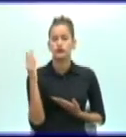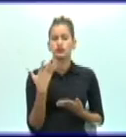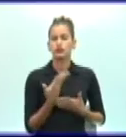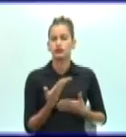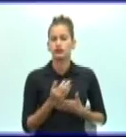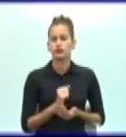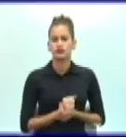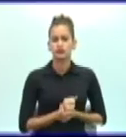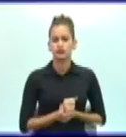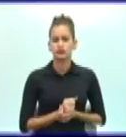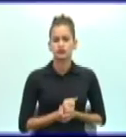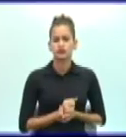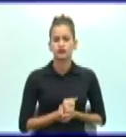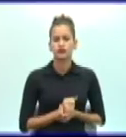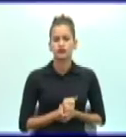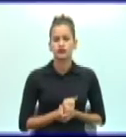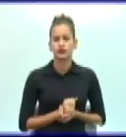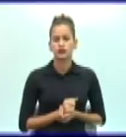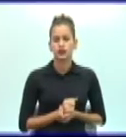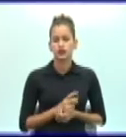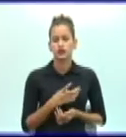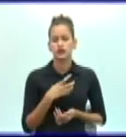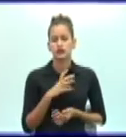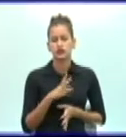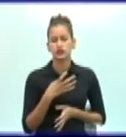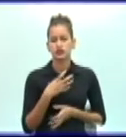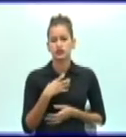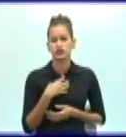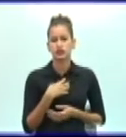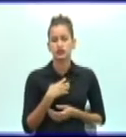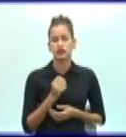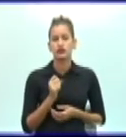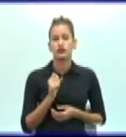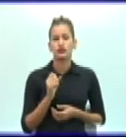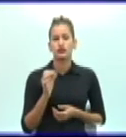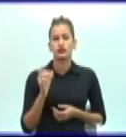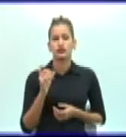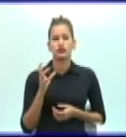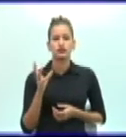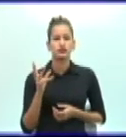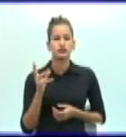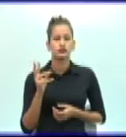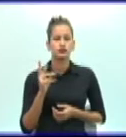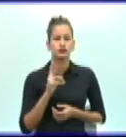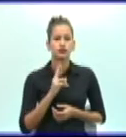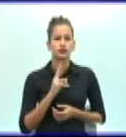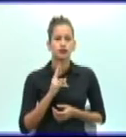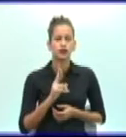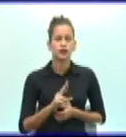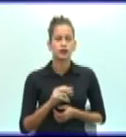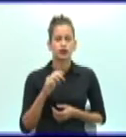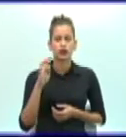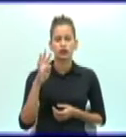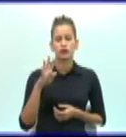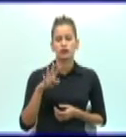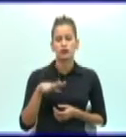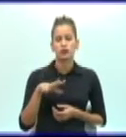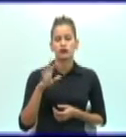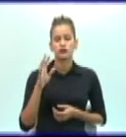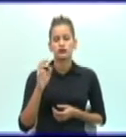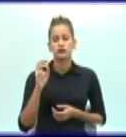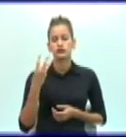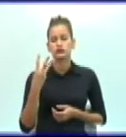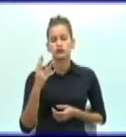Comprobamos nuestro cálculo y ya tenemos el precio de nuestras libretas. Quiere decir que